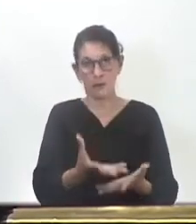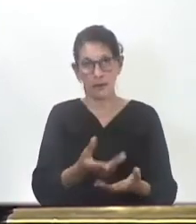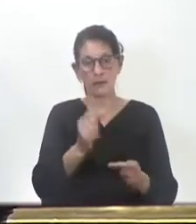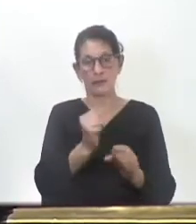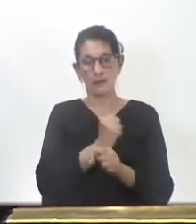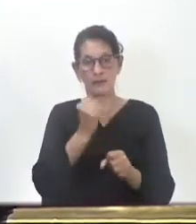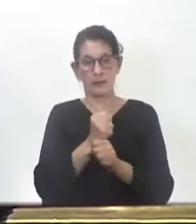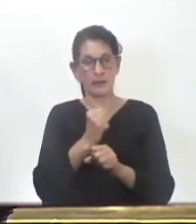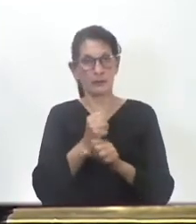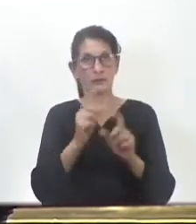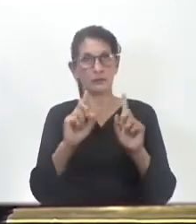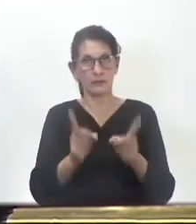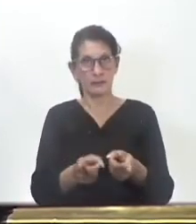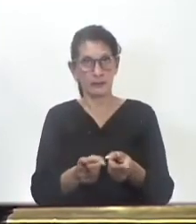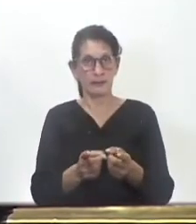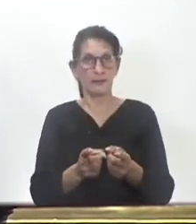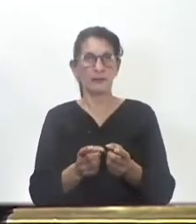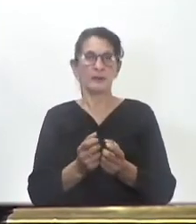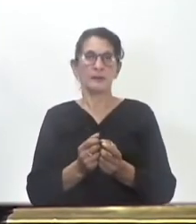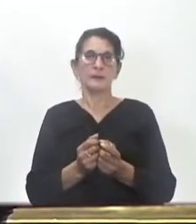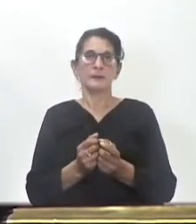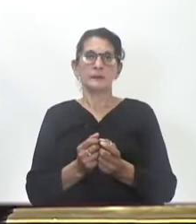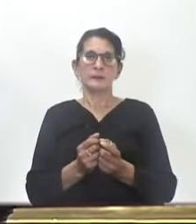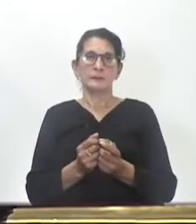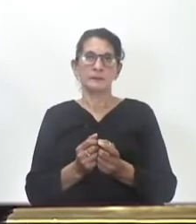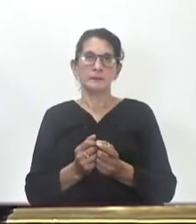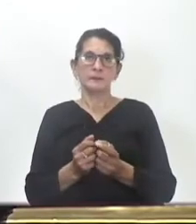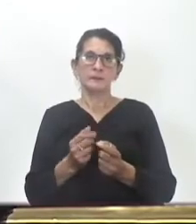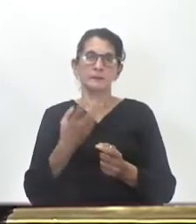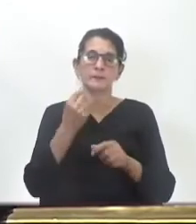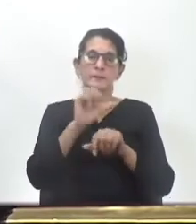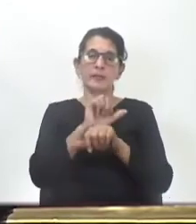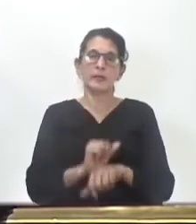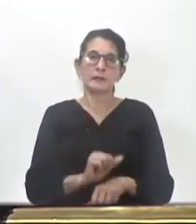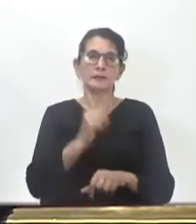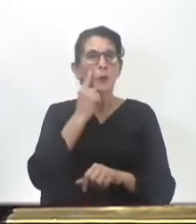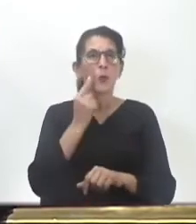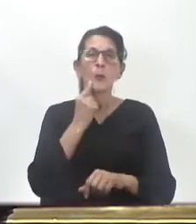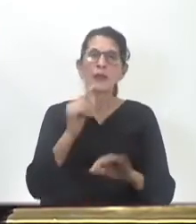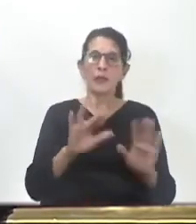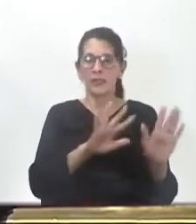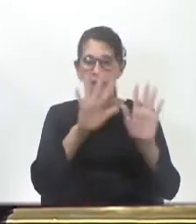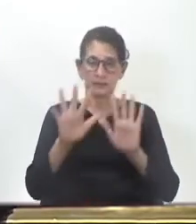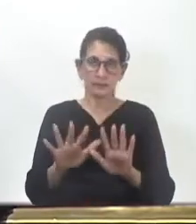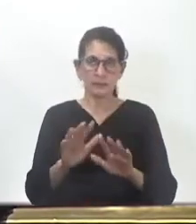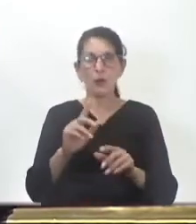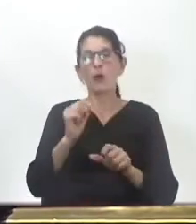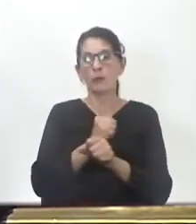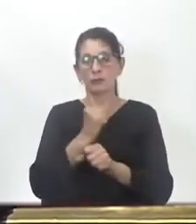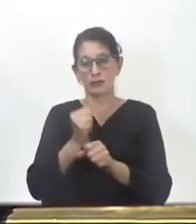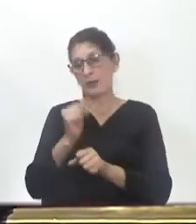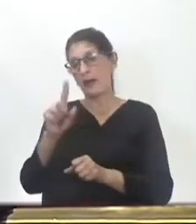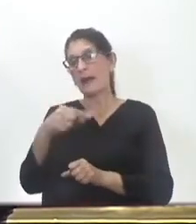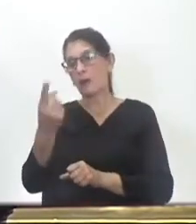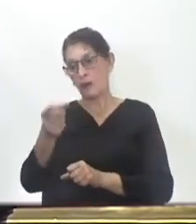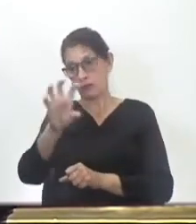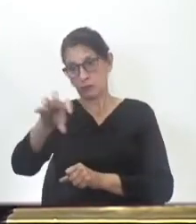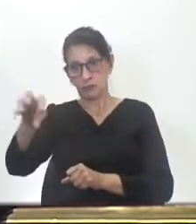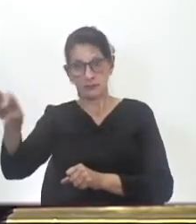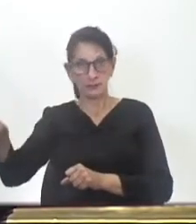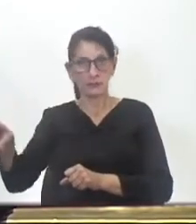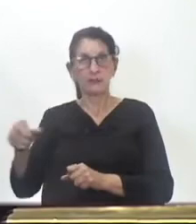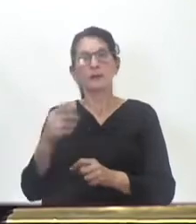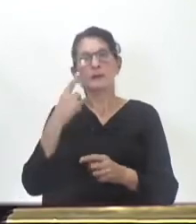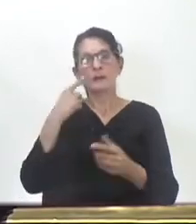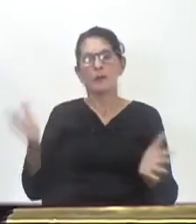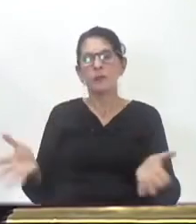trabajando también en la cárcel número 10, como se está trabajando en otras, se está impulsando, como estuvimos